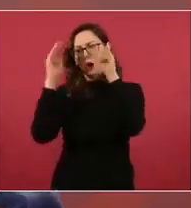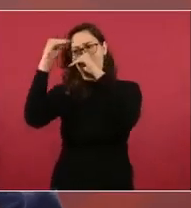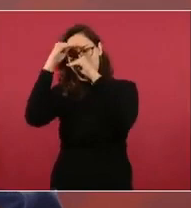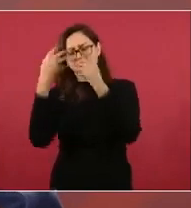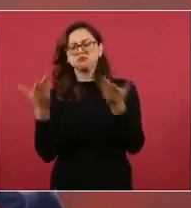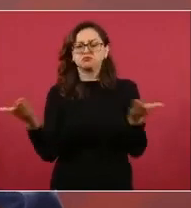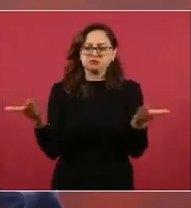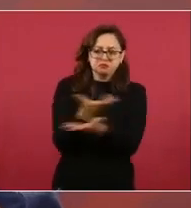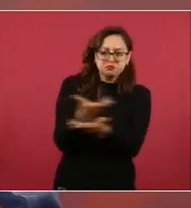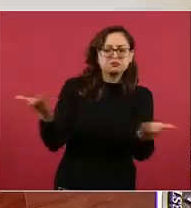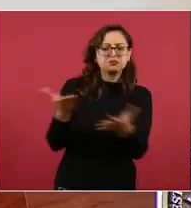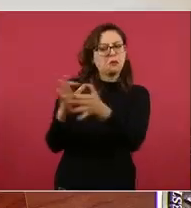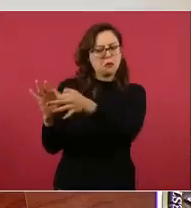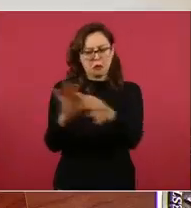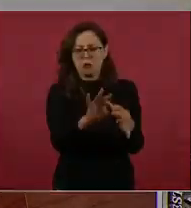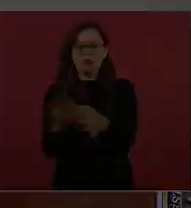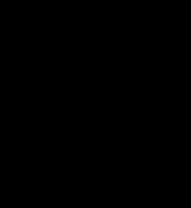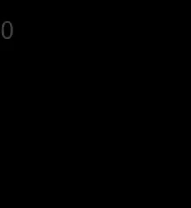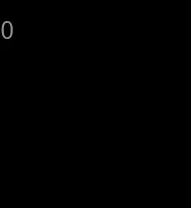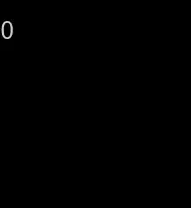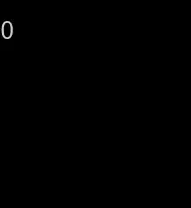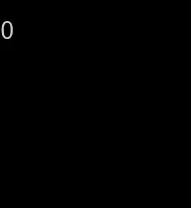la mentira y la calumnia.